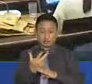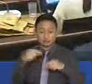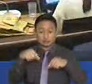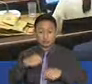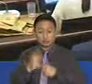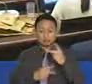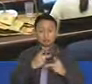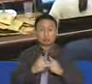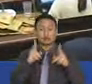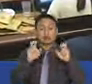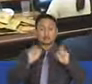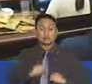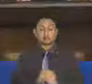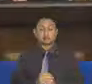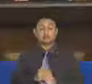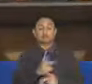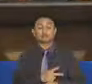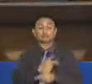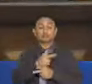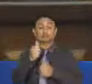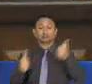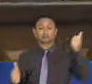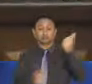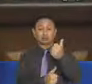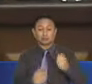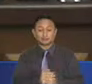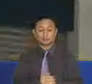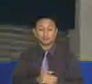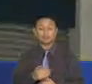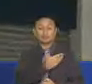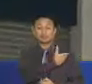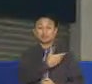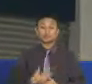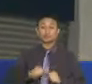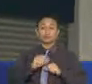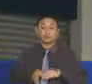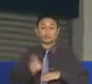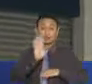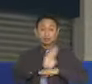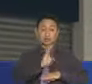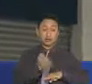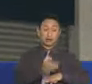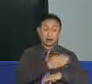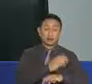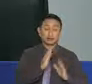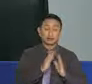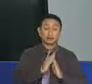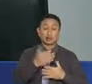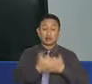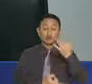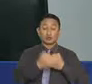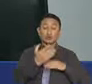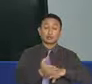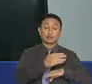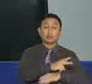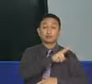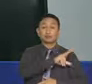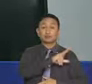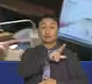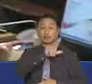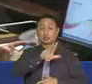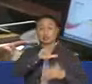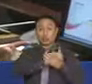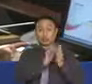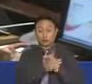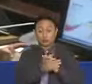cabo el proceso relacionado a los consejeros suplentes el presidente de la asamblea nacional le desconoce la medida cautelar que el pasado 23 de noviembre fue